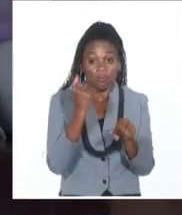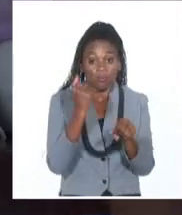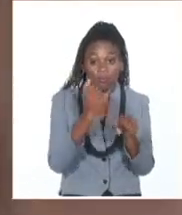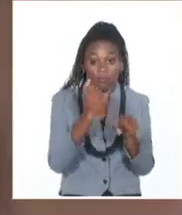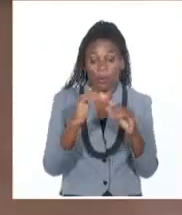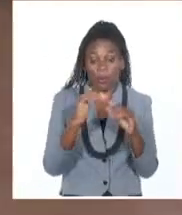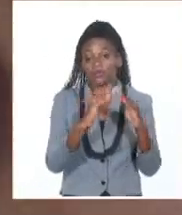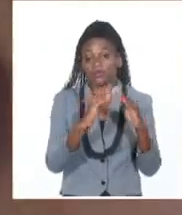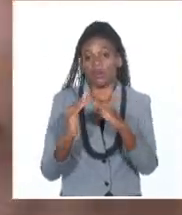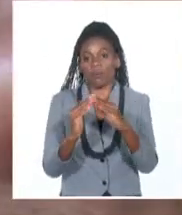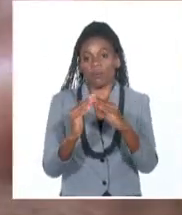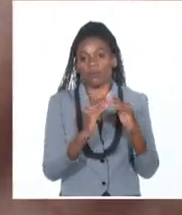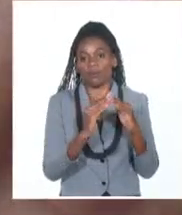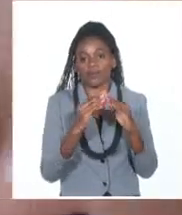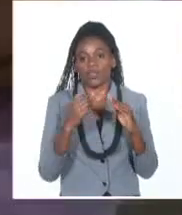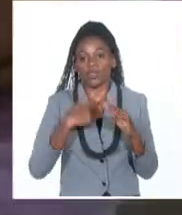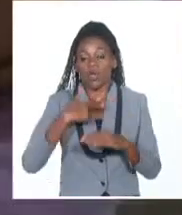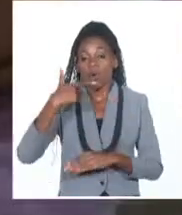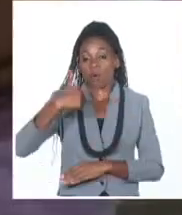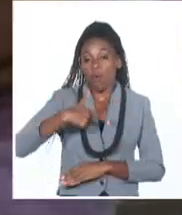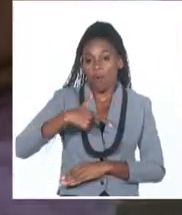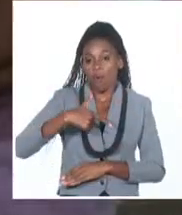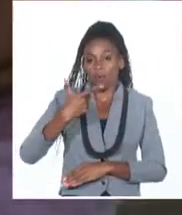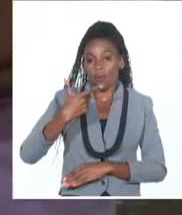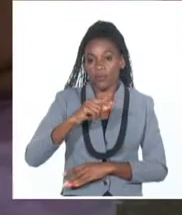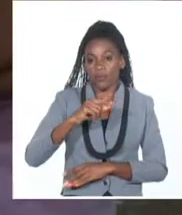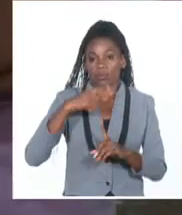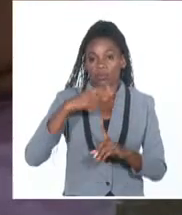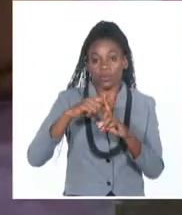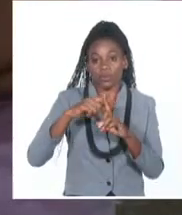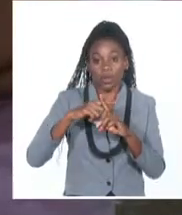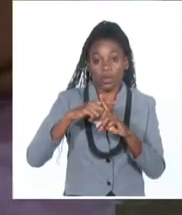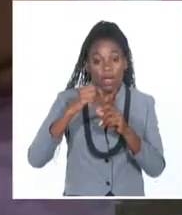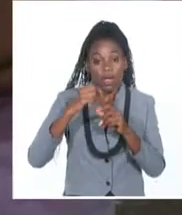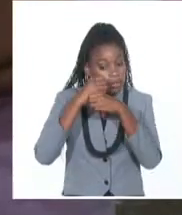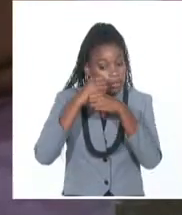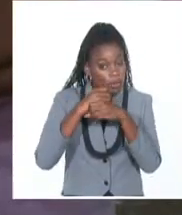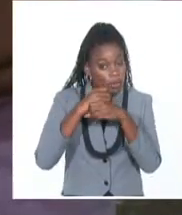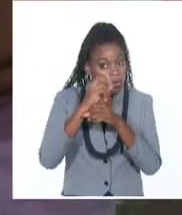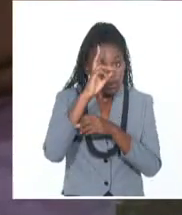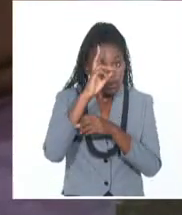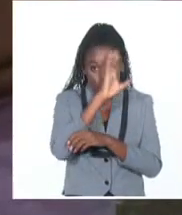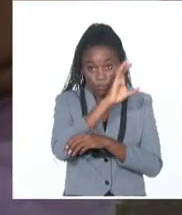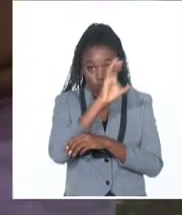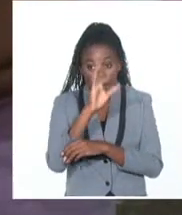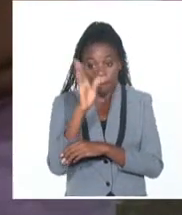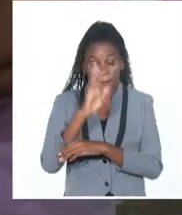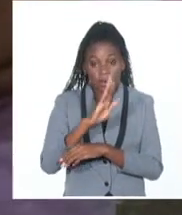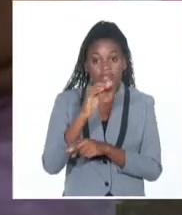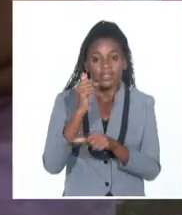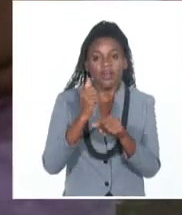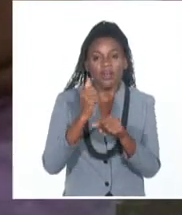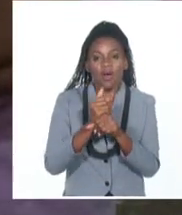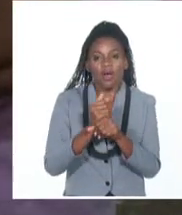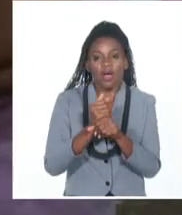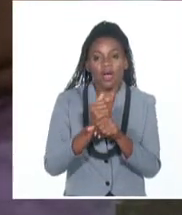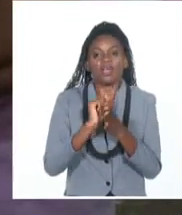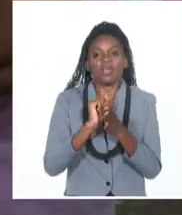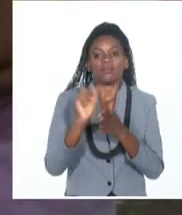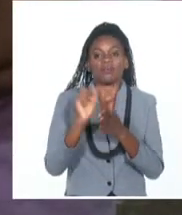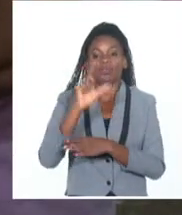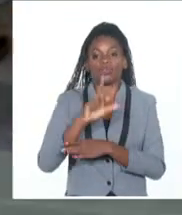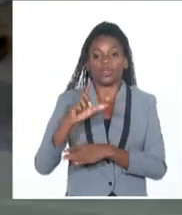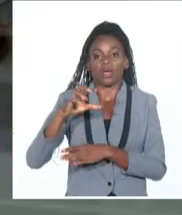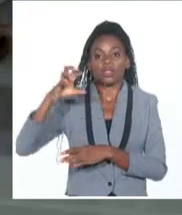comunidad. Estoy jubilada, pero yo soy técnico de laboratorio clínico y vine a hacer el servicio social. Yo soy de Pinar del Río,